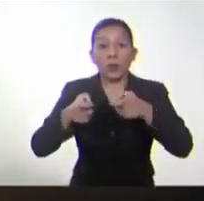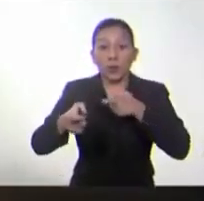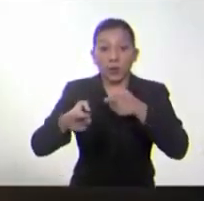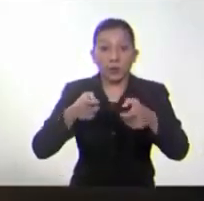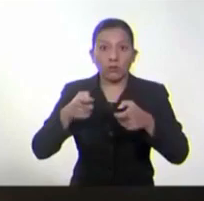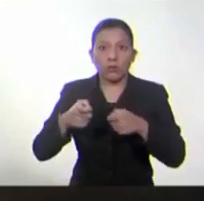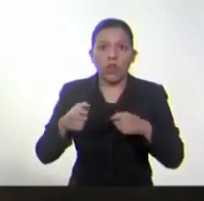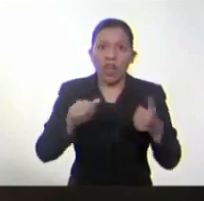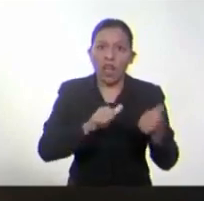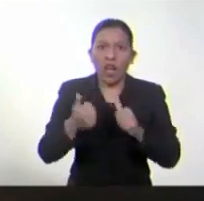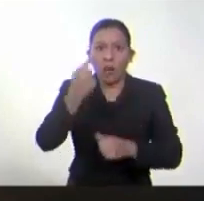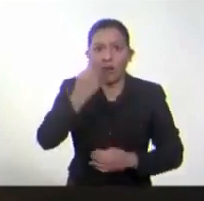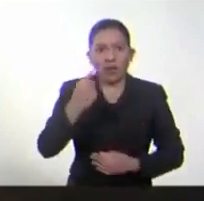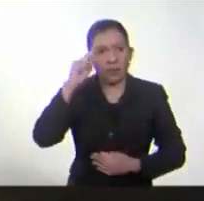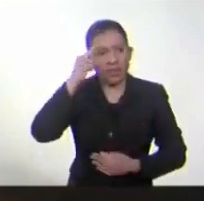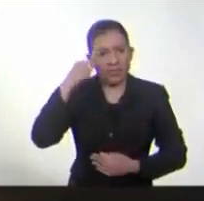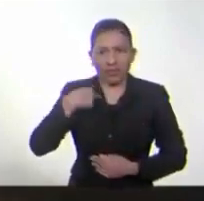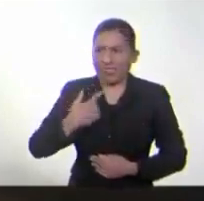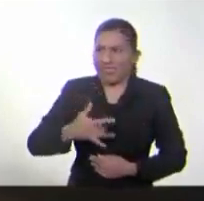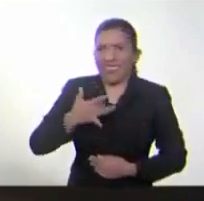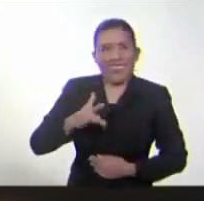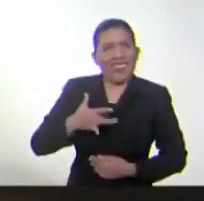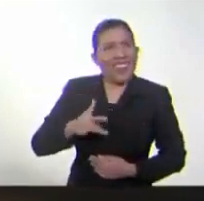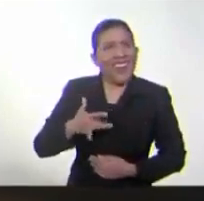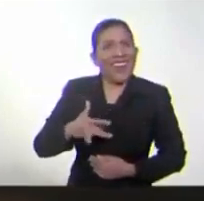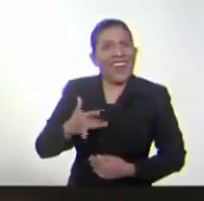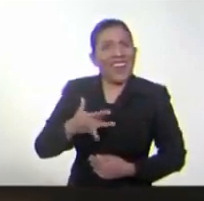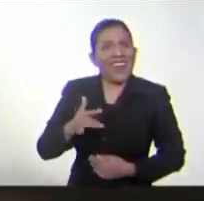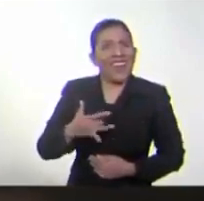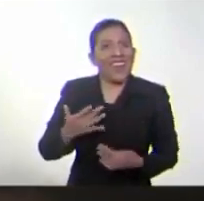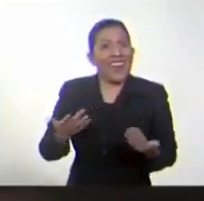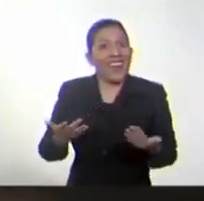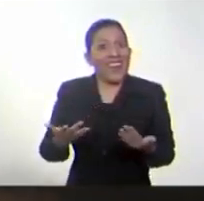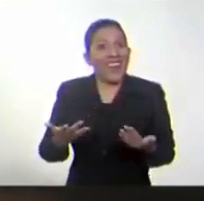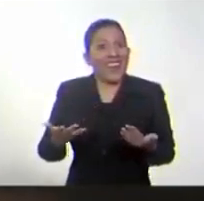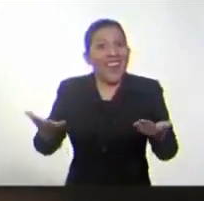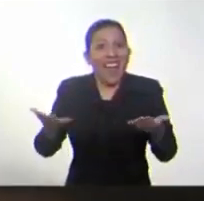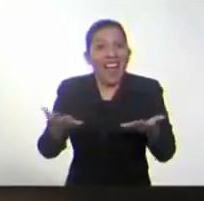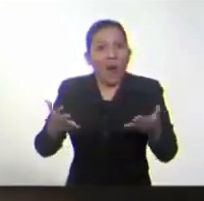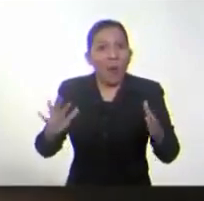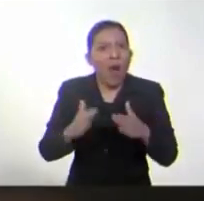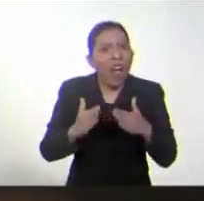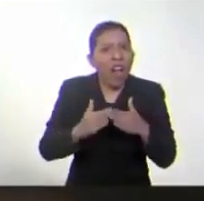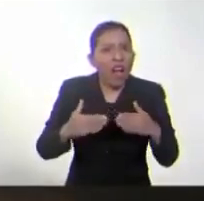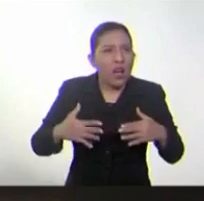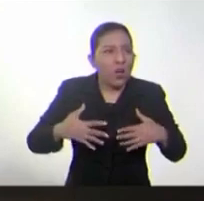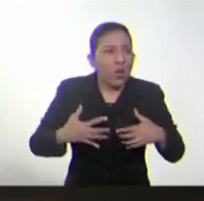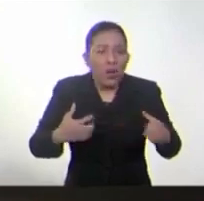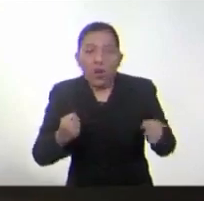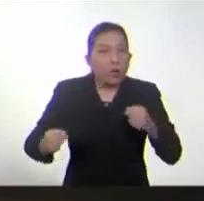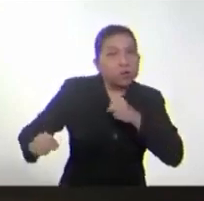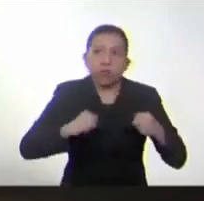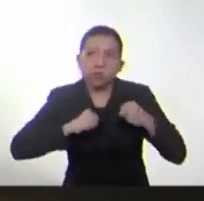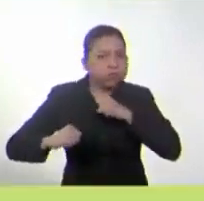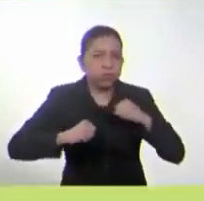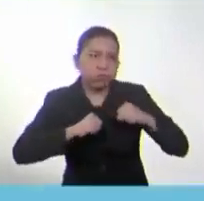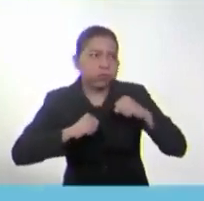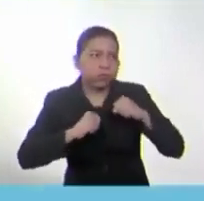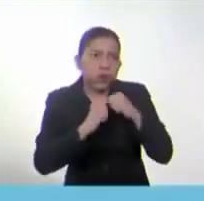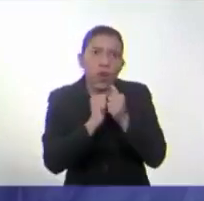la confunden con un sentimiento, ya que participa en la reacción de lucha o huida del sistema nervioso